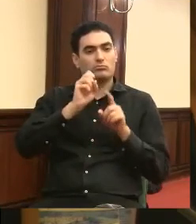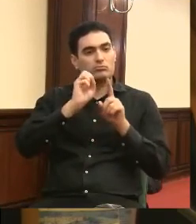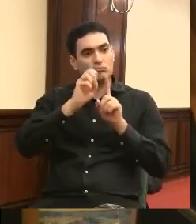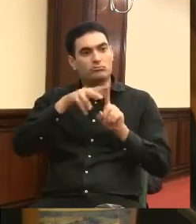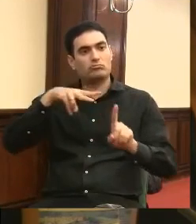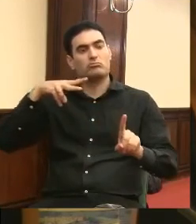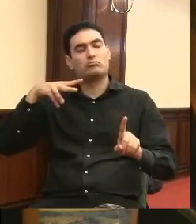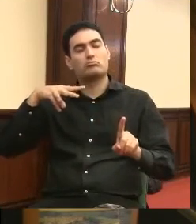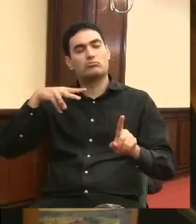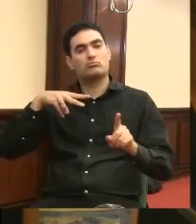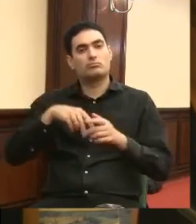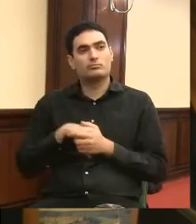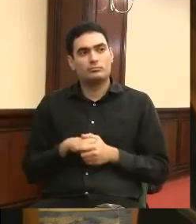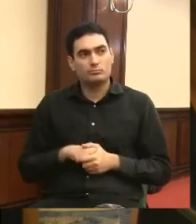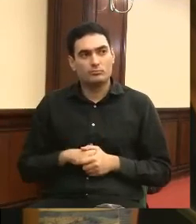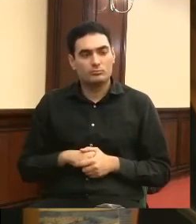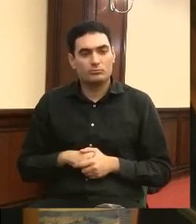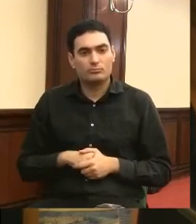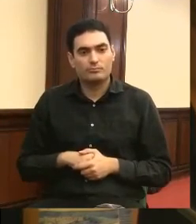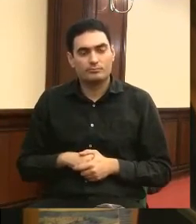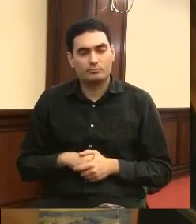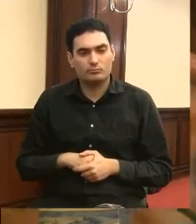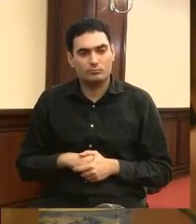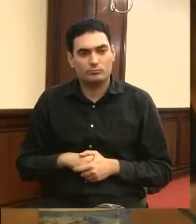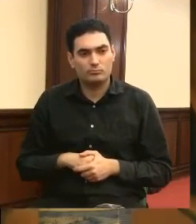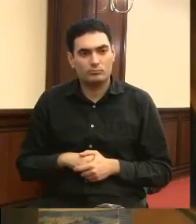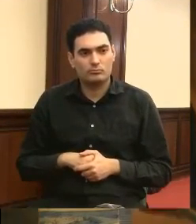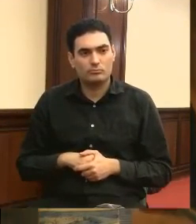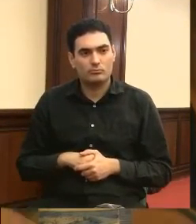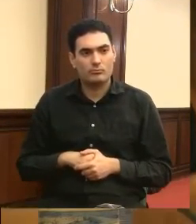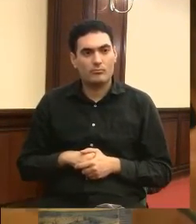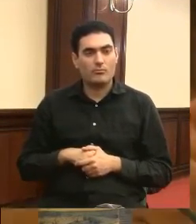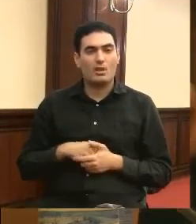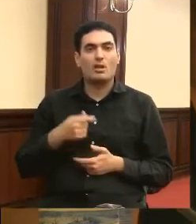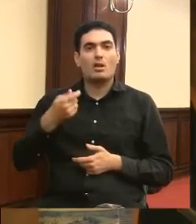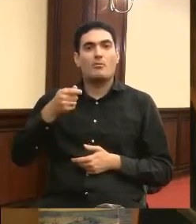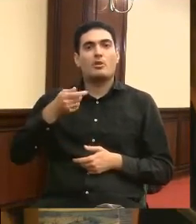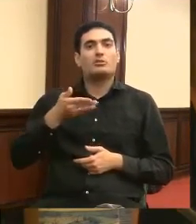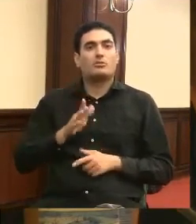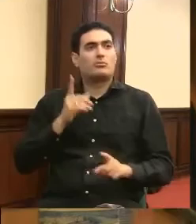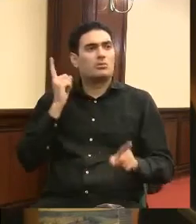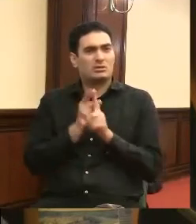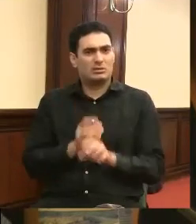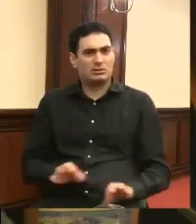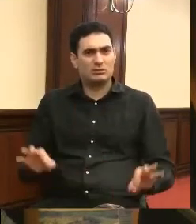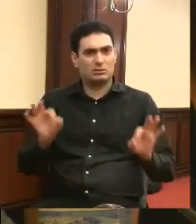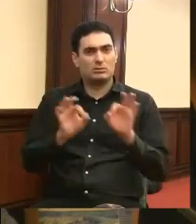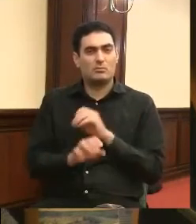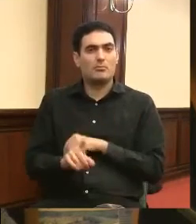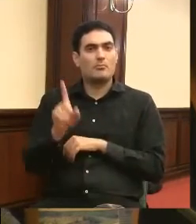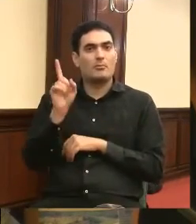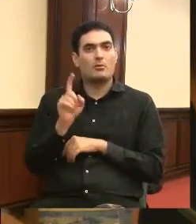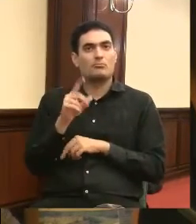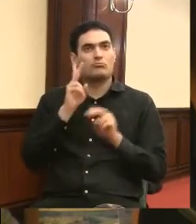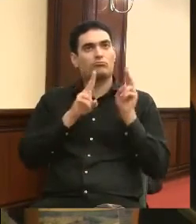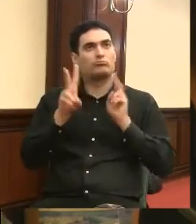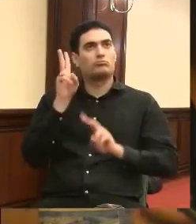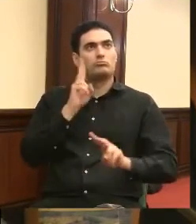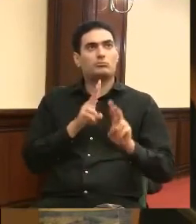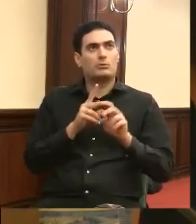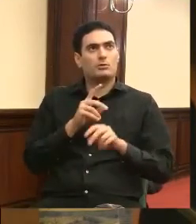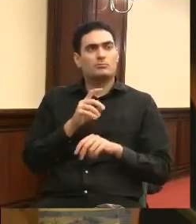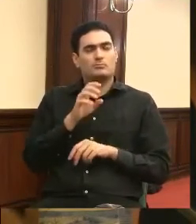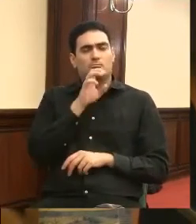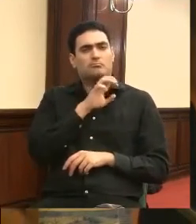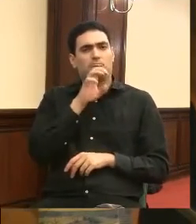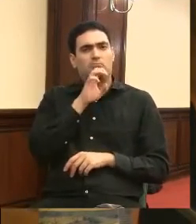bajo nuestro punto de vista, y sin tener absolutamente nada en contra de Pedro Serrano, aunque sí